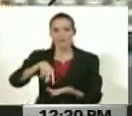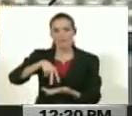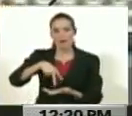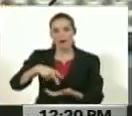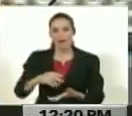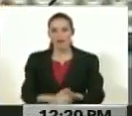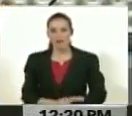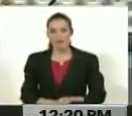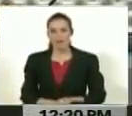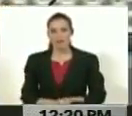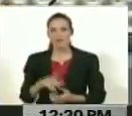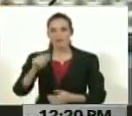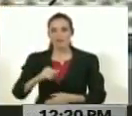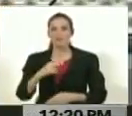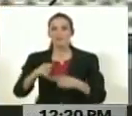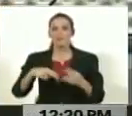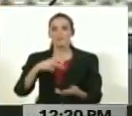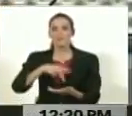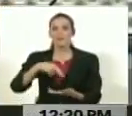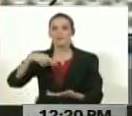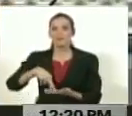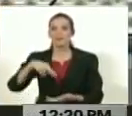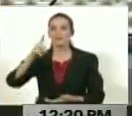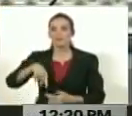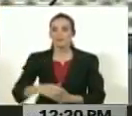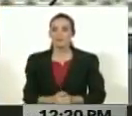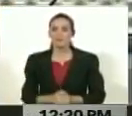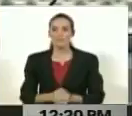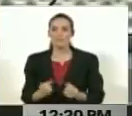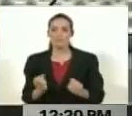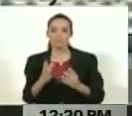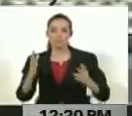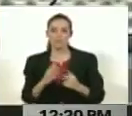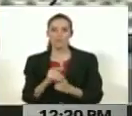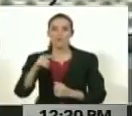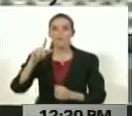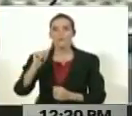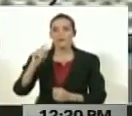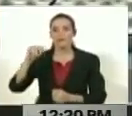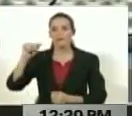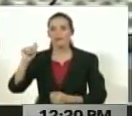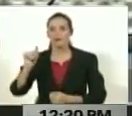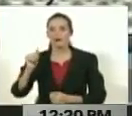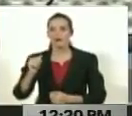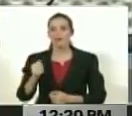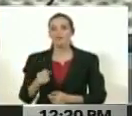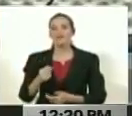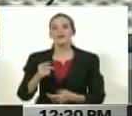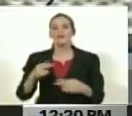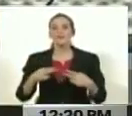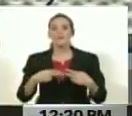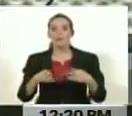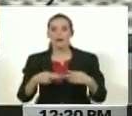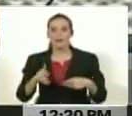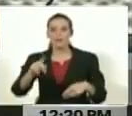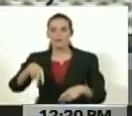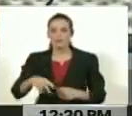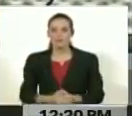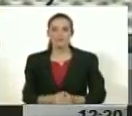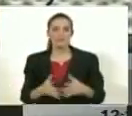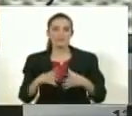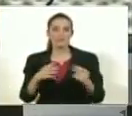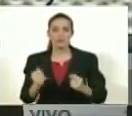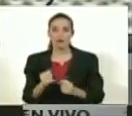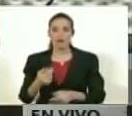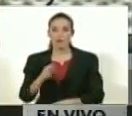ritmos puertorriqueños, ¿verdad? La bomba, la plena, los ritmos panameños y con todos los